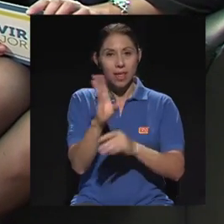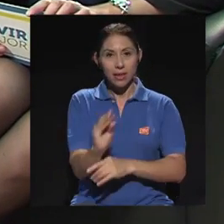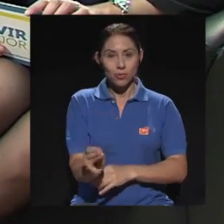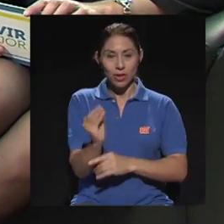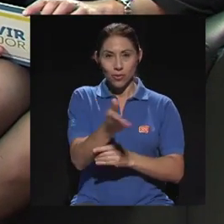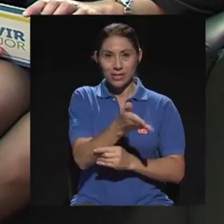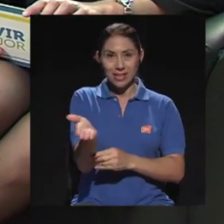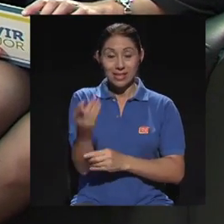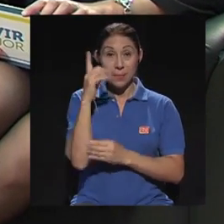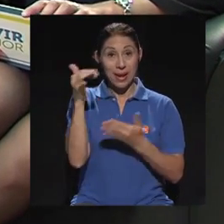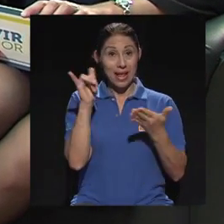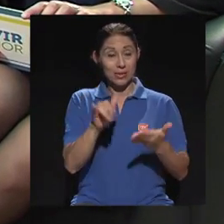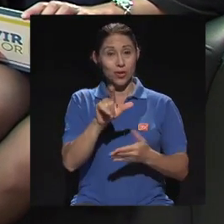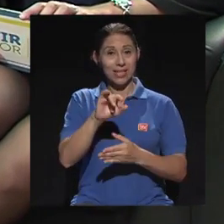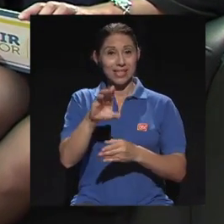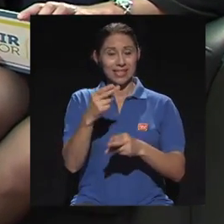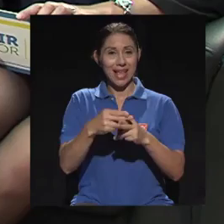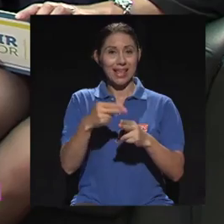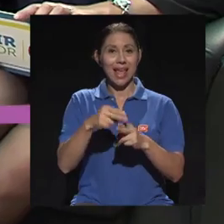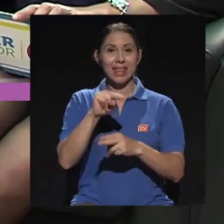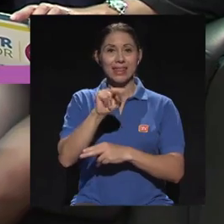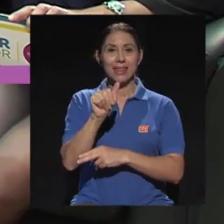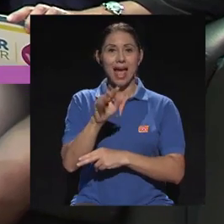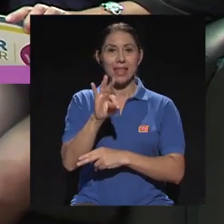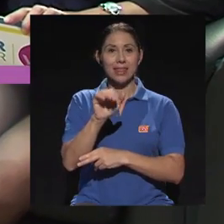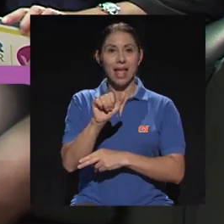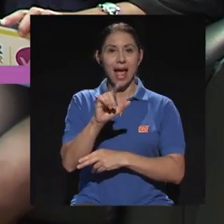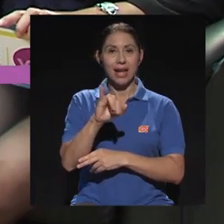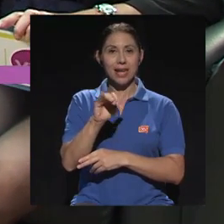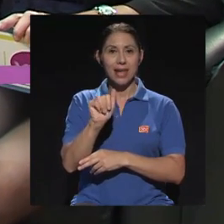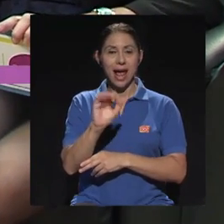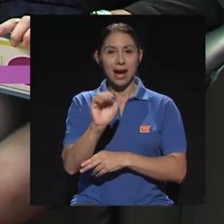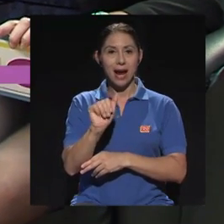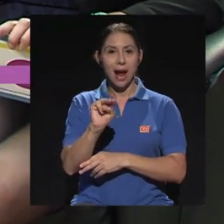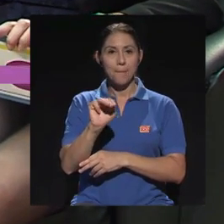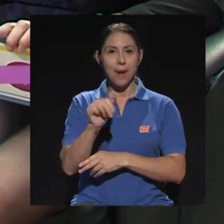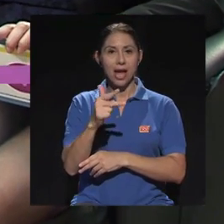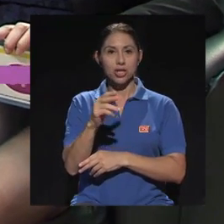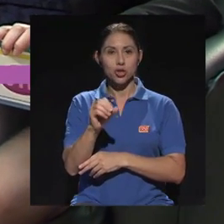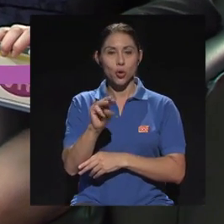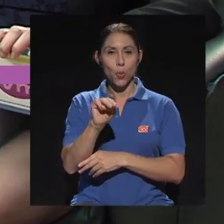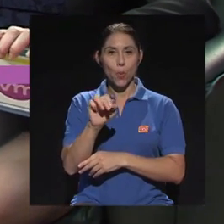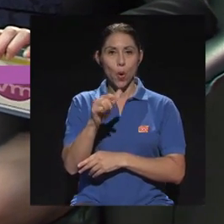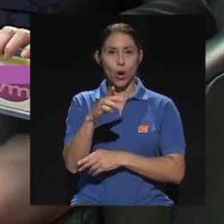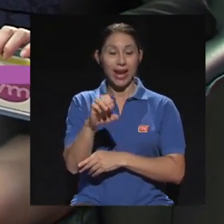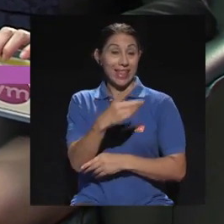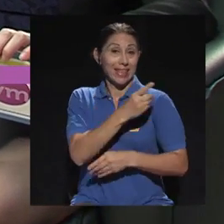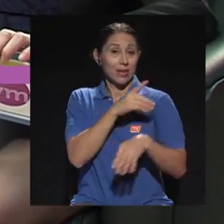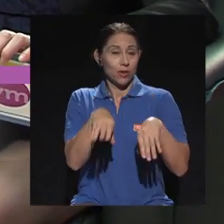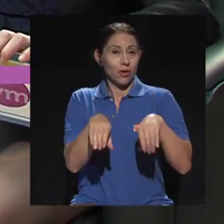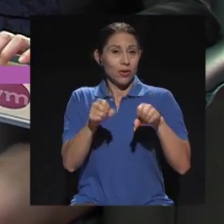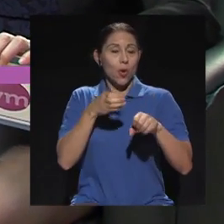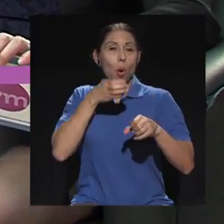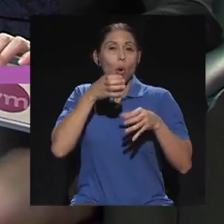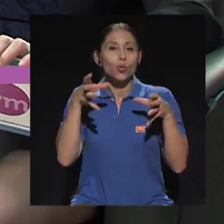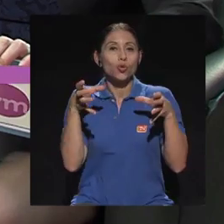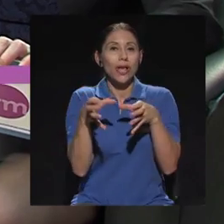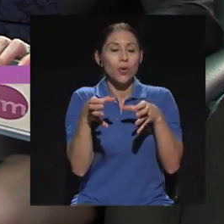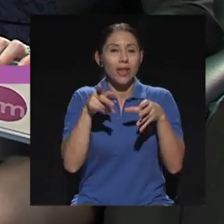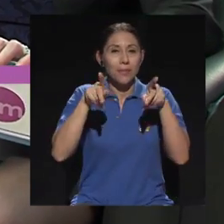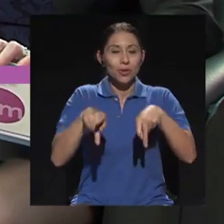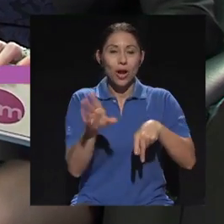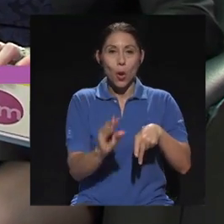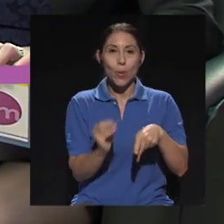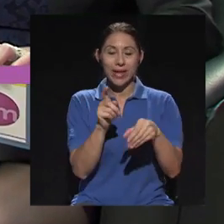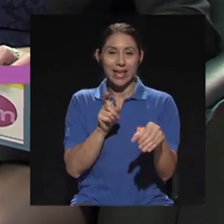ello contamos con la presencia de la licenciada Natalia Camacho Monge. Ella es directora ejecutiva del Consejo de la Persona Joven, un programa